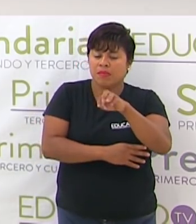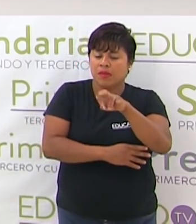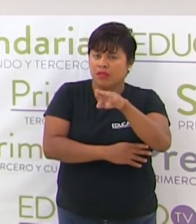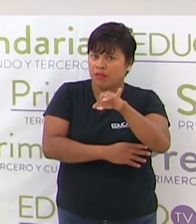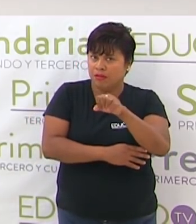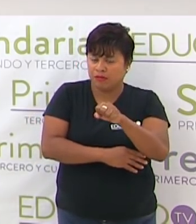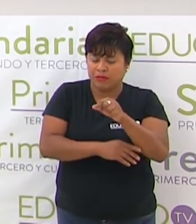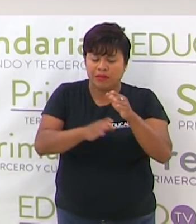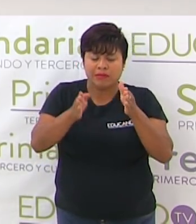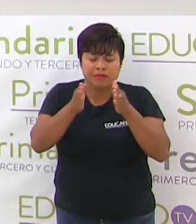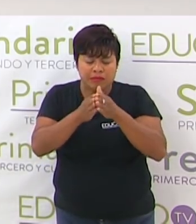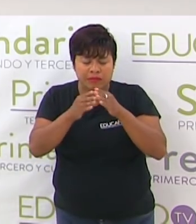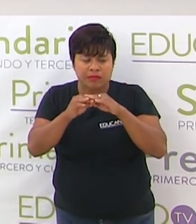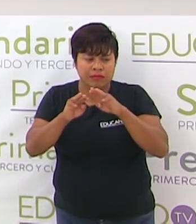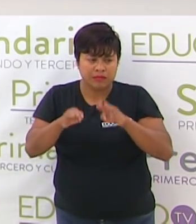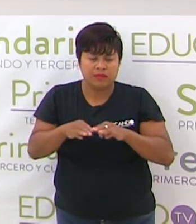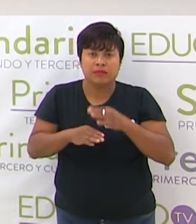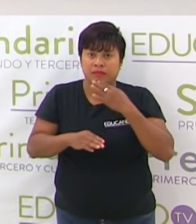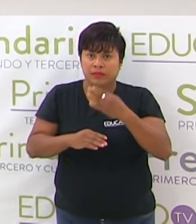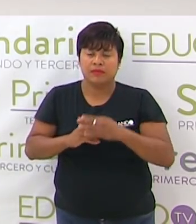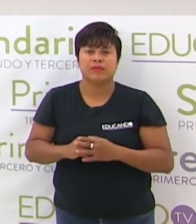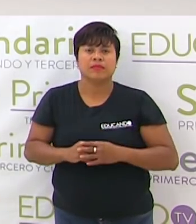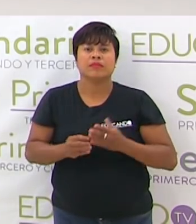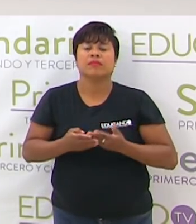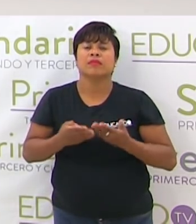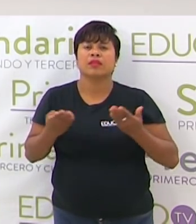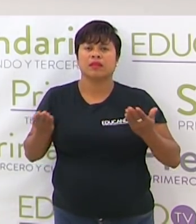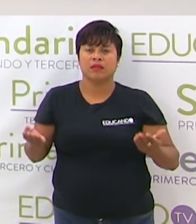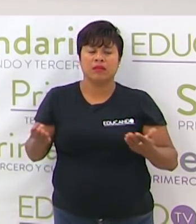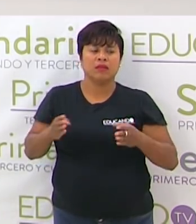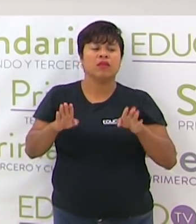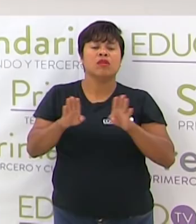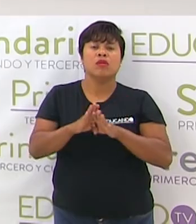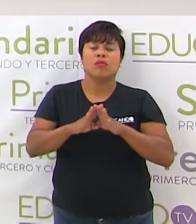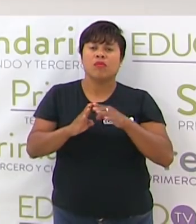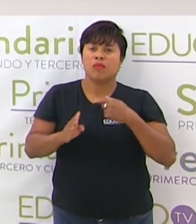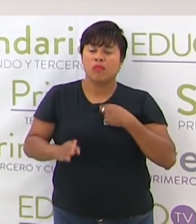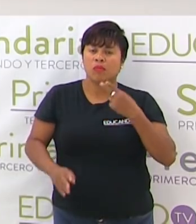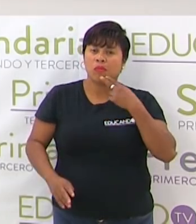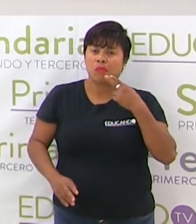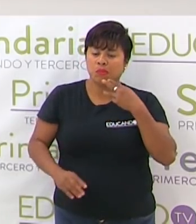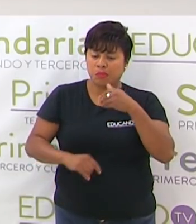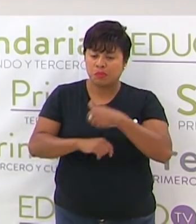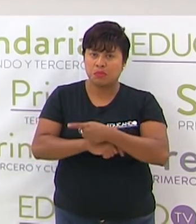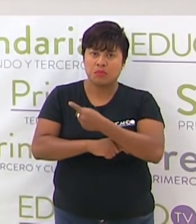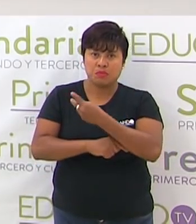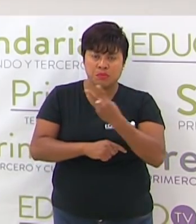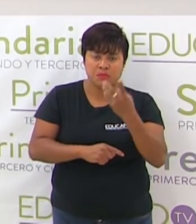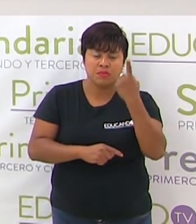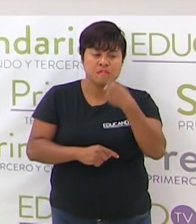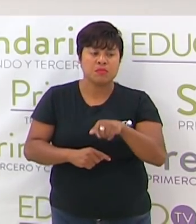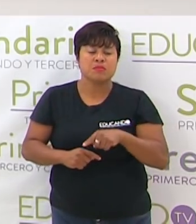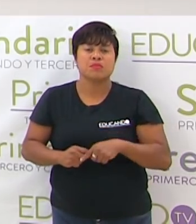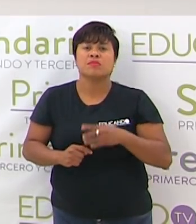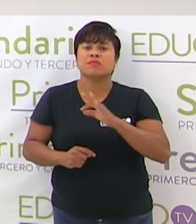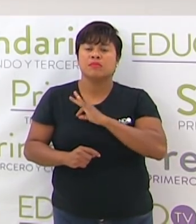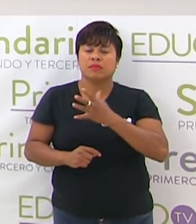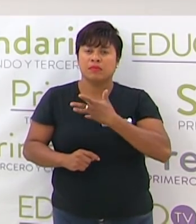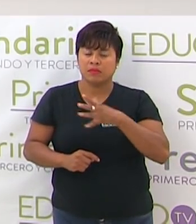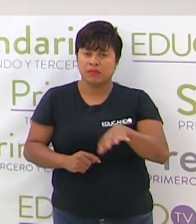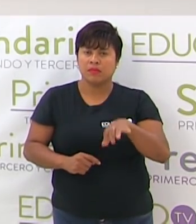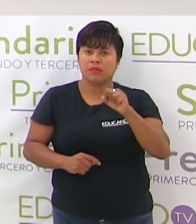Milímetros, ¿verdad? Bien. Ahora, ¿cómo voy a utilizar la recta numérica para